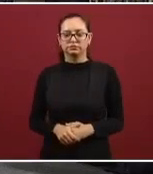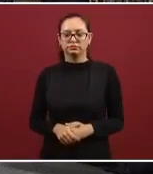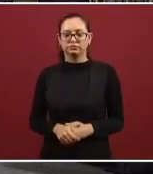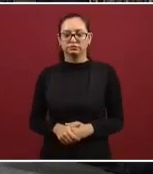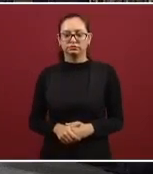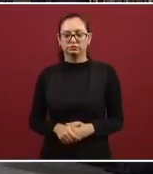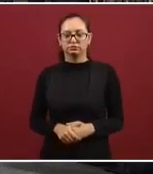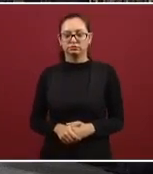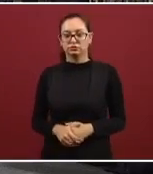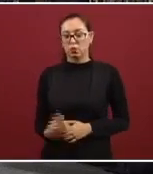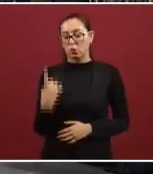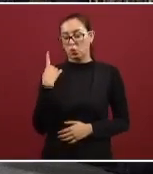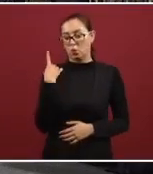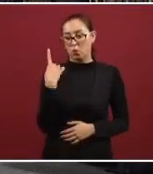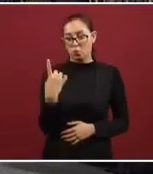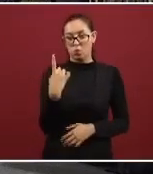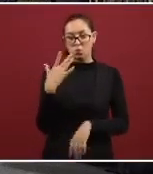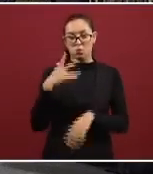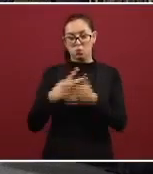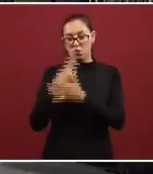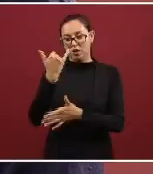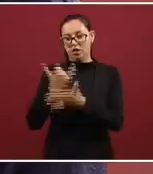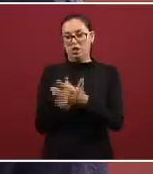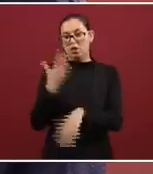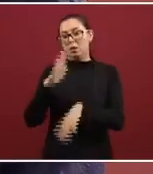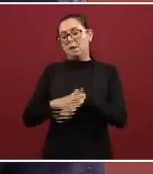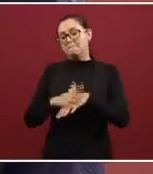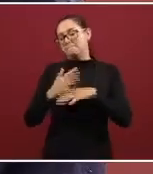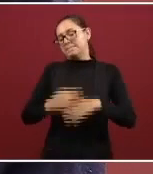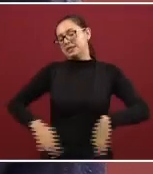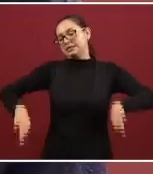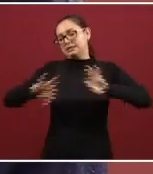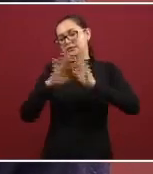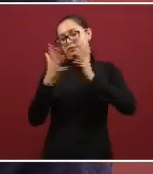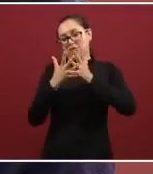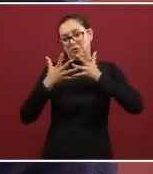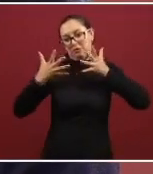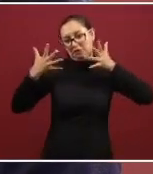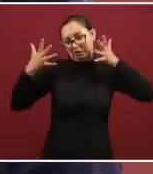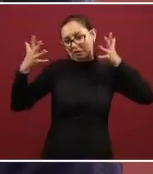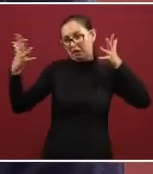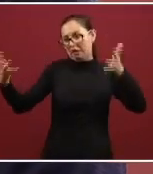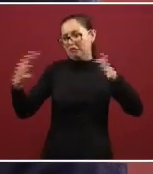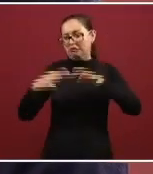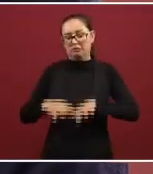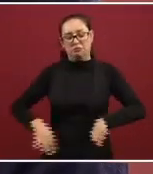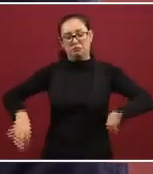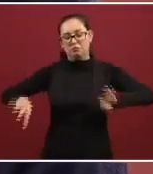Ese es uno de los proyectos más importantes. Era de las obras más